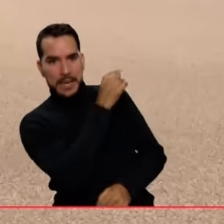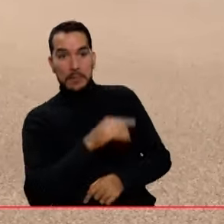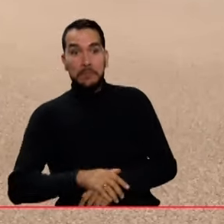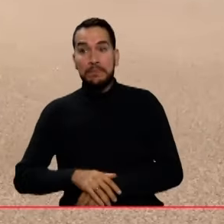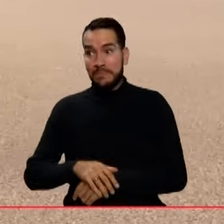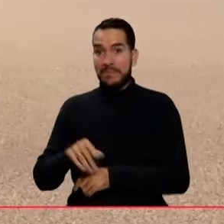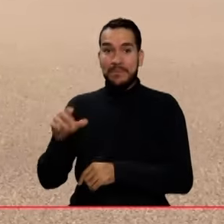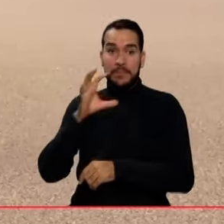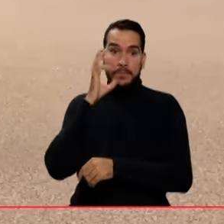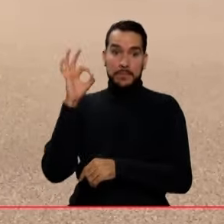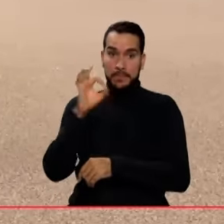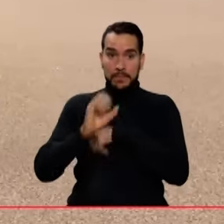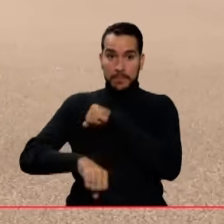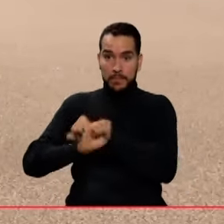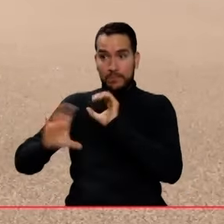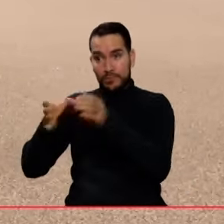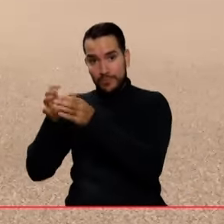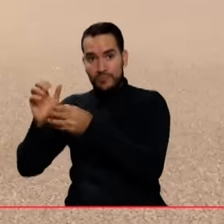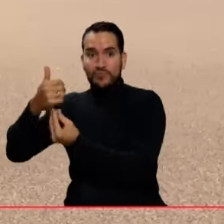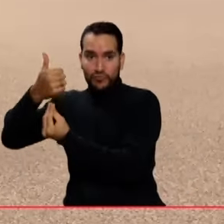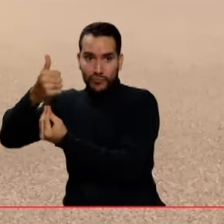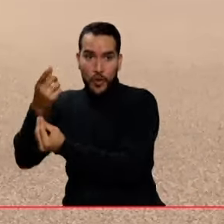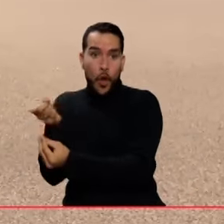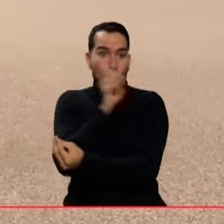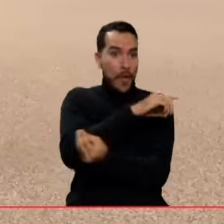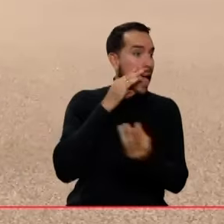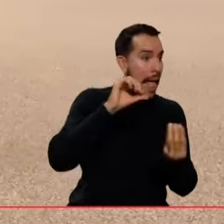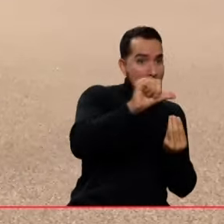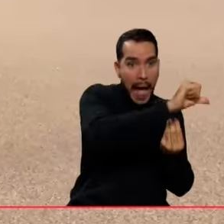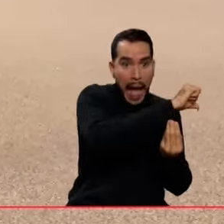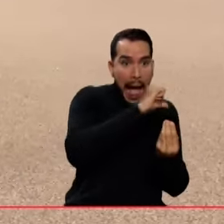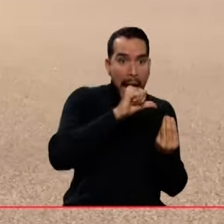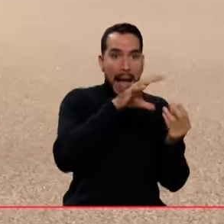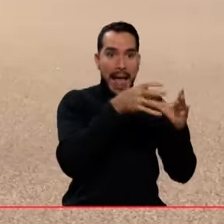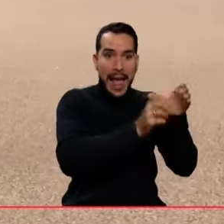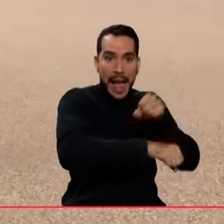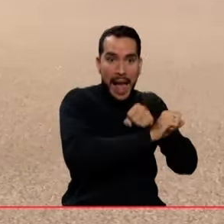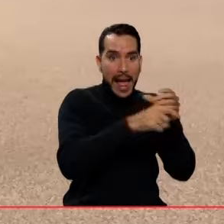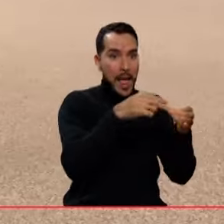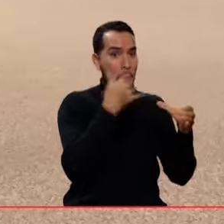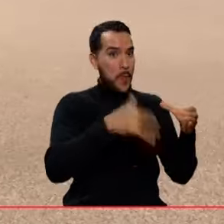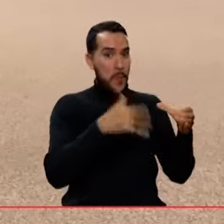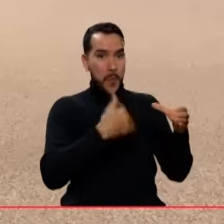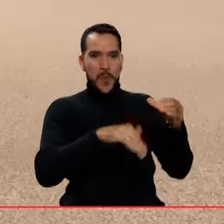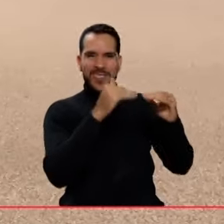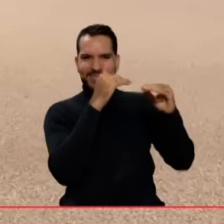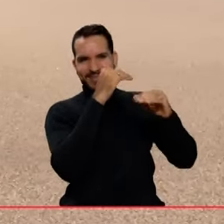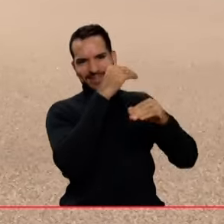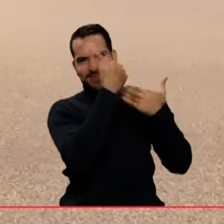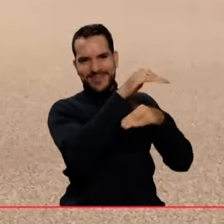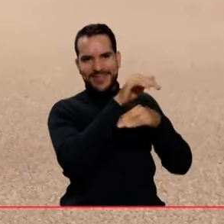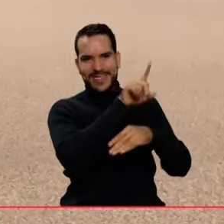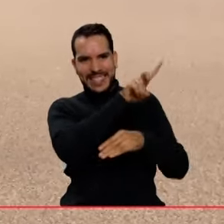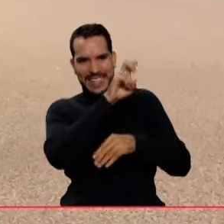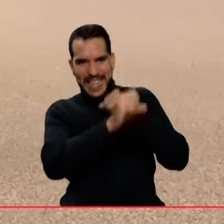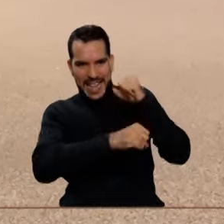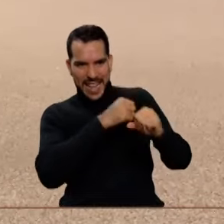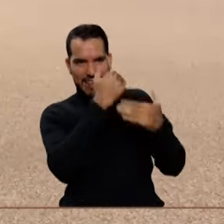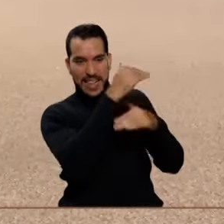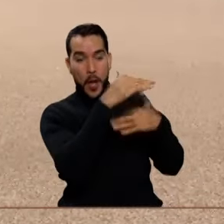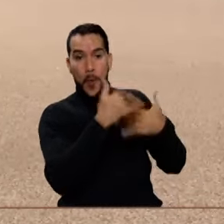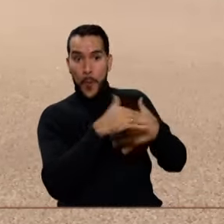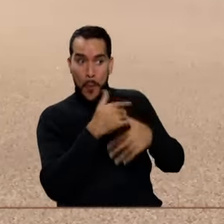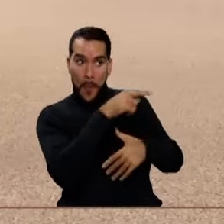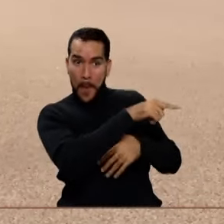gratísimas noticias para el equipo femenino, categoría sub-17. Hablamos del suramericano donde la selección Colombia hoy podría asegurar